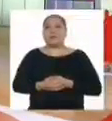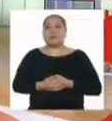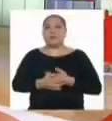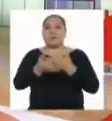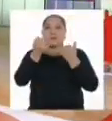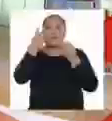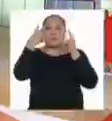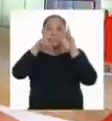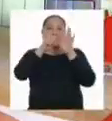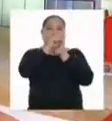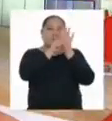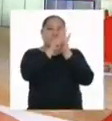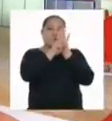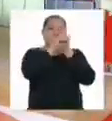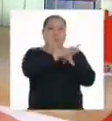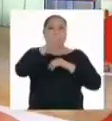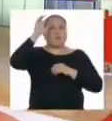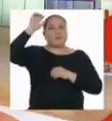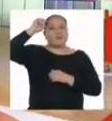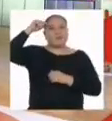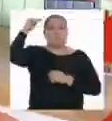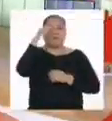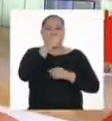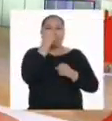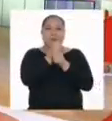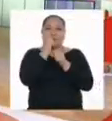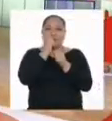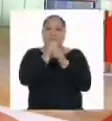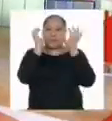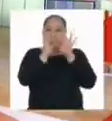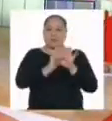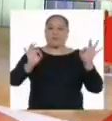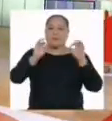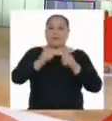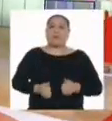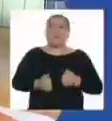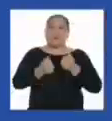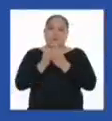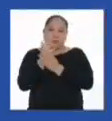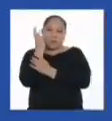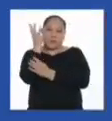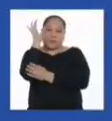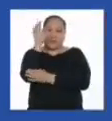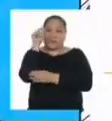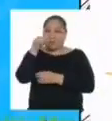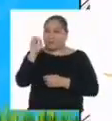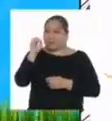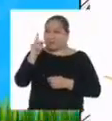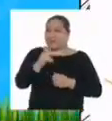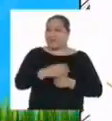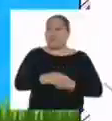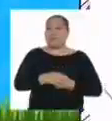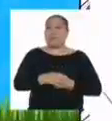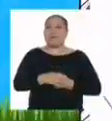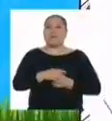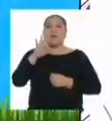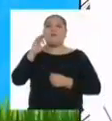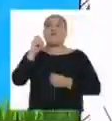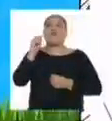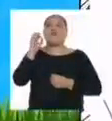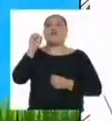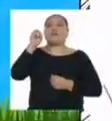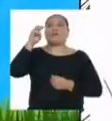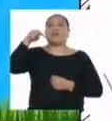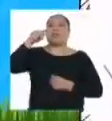Vamos a ver un video que nos ayudará a recordar esta función vital para la vida de una planta, ¿sí? La